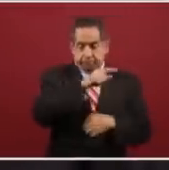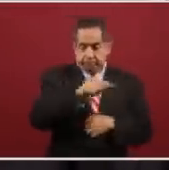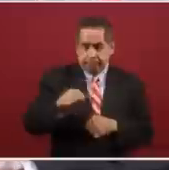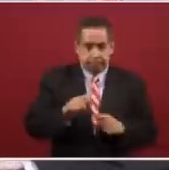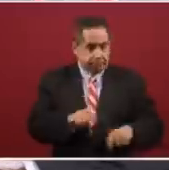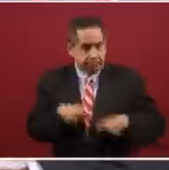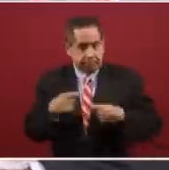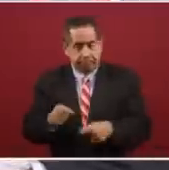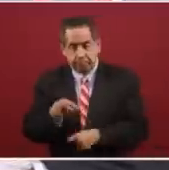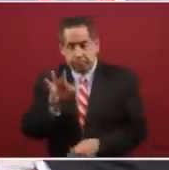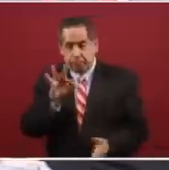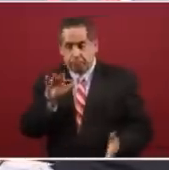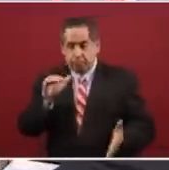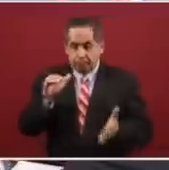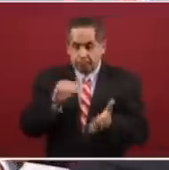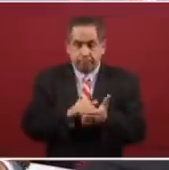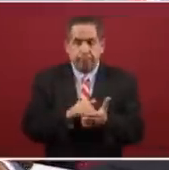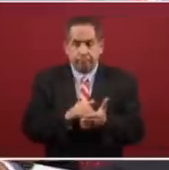40,000